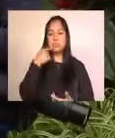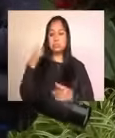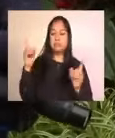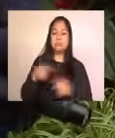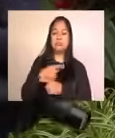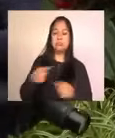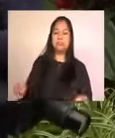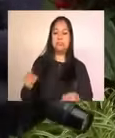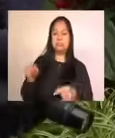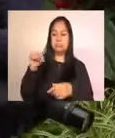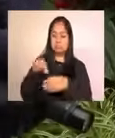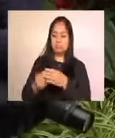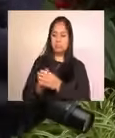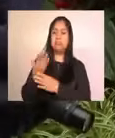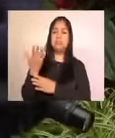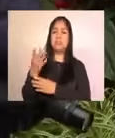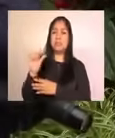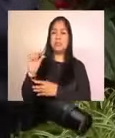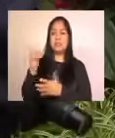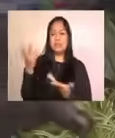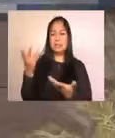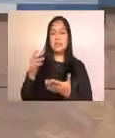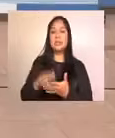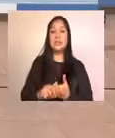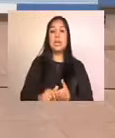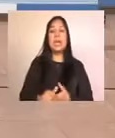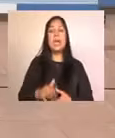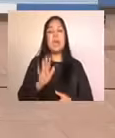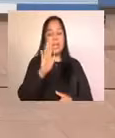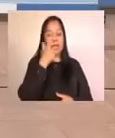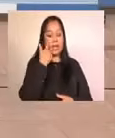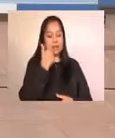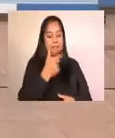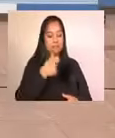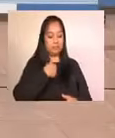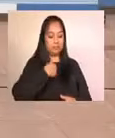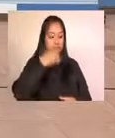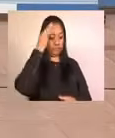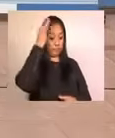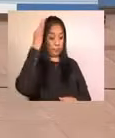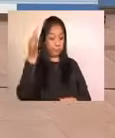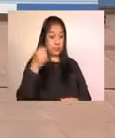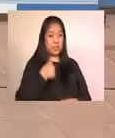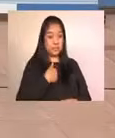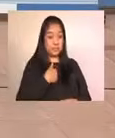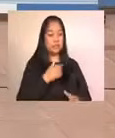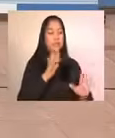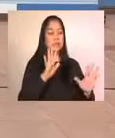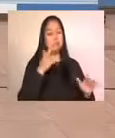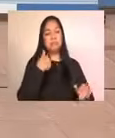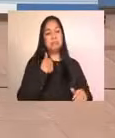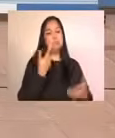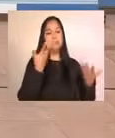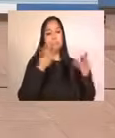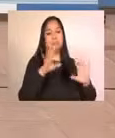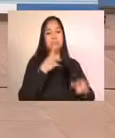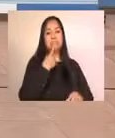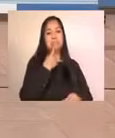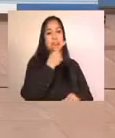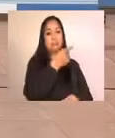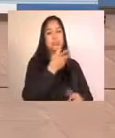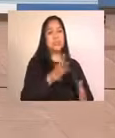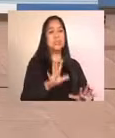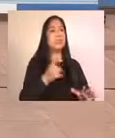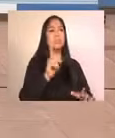Semilla? Sí, a ver, más que mi postura es lo que ya se ha dicho, ¿no? Es una, no solo